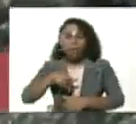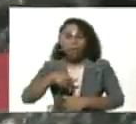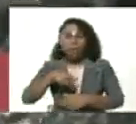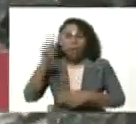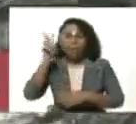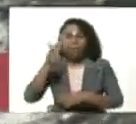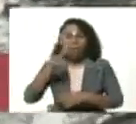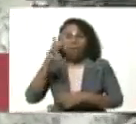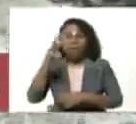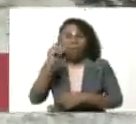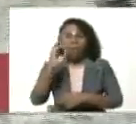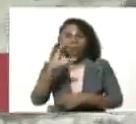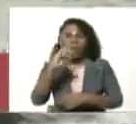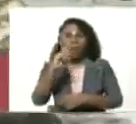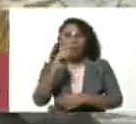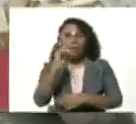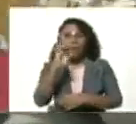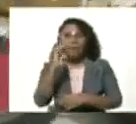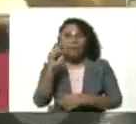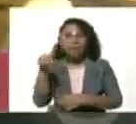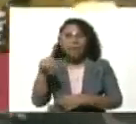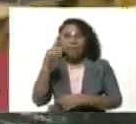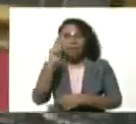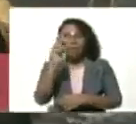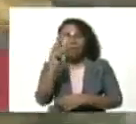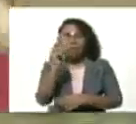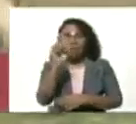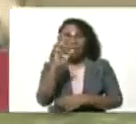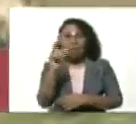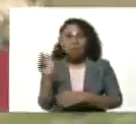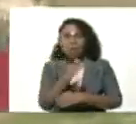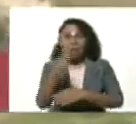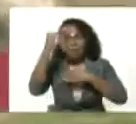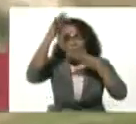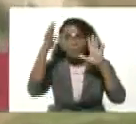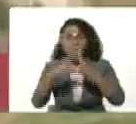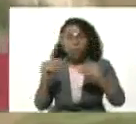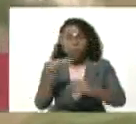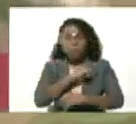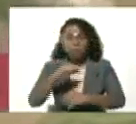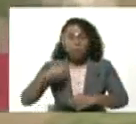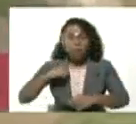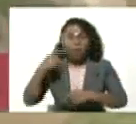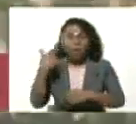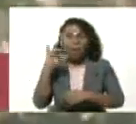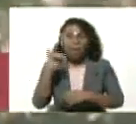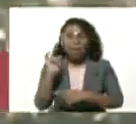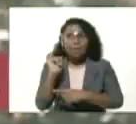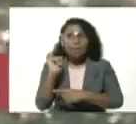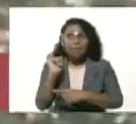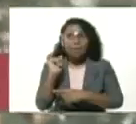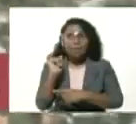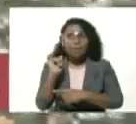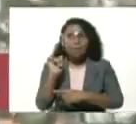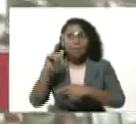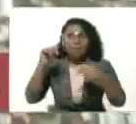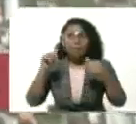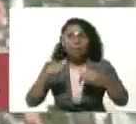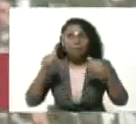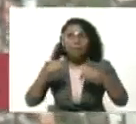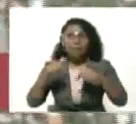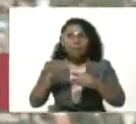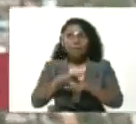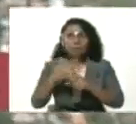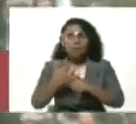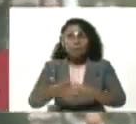Valle del Mocotíes, específicamente en Tovar, para que atienda a todo este personal que está en esta